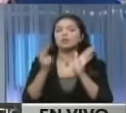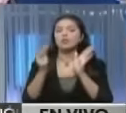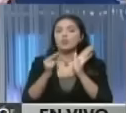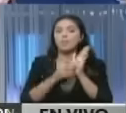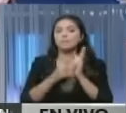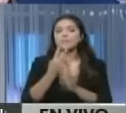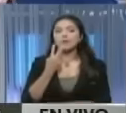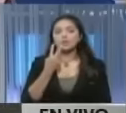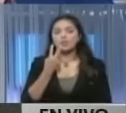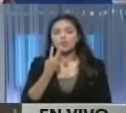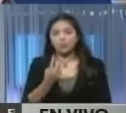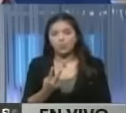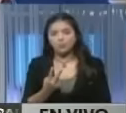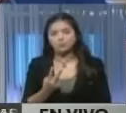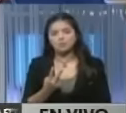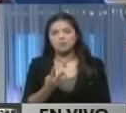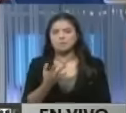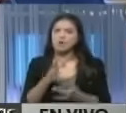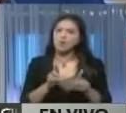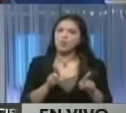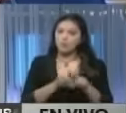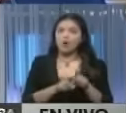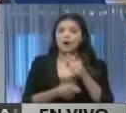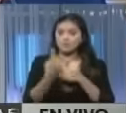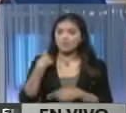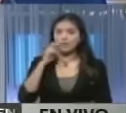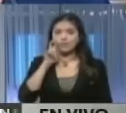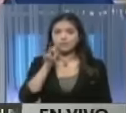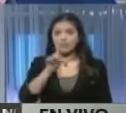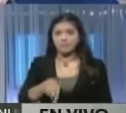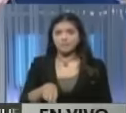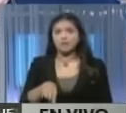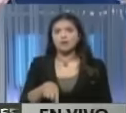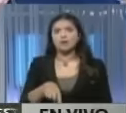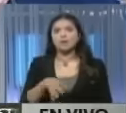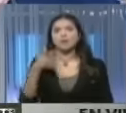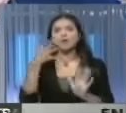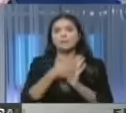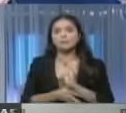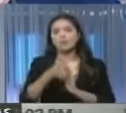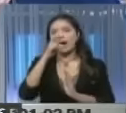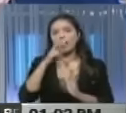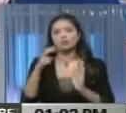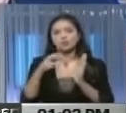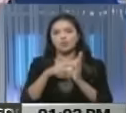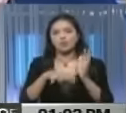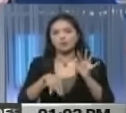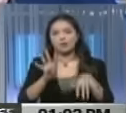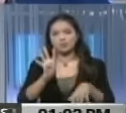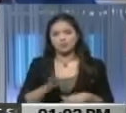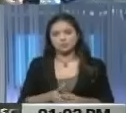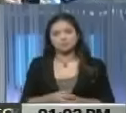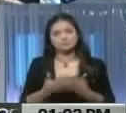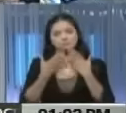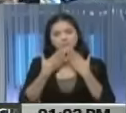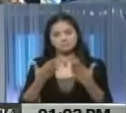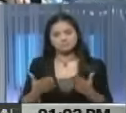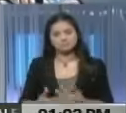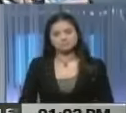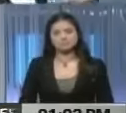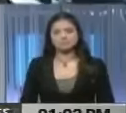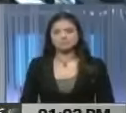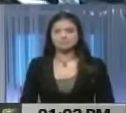año 2002 y muy similares, como vimos ayer también, a lo ocurrido en el año 2014. Muchas gracias.